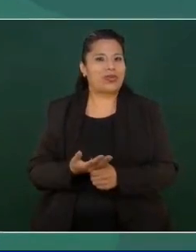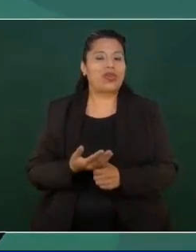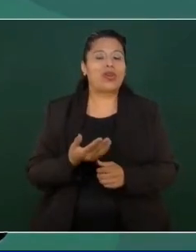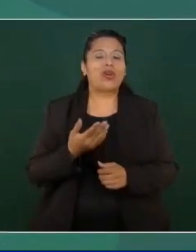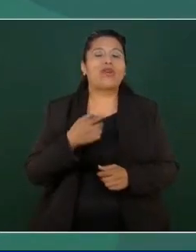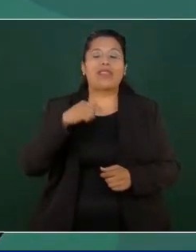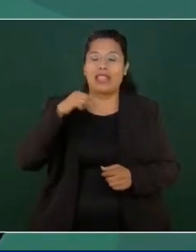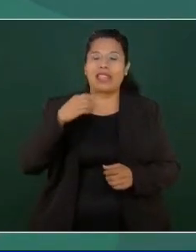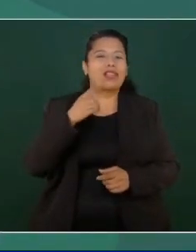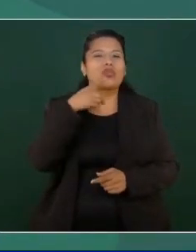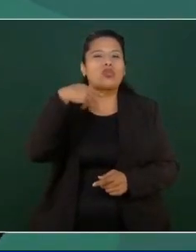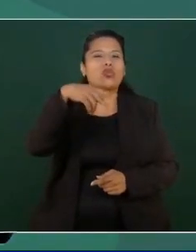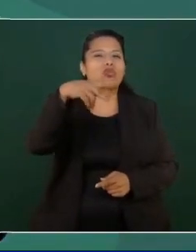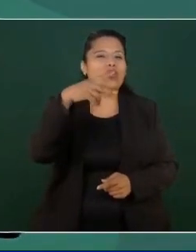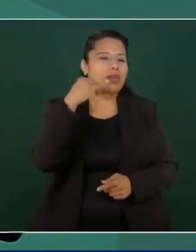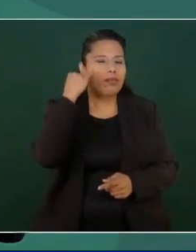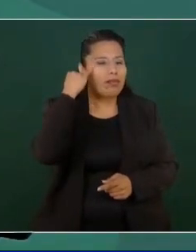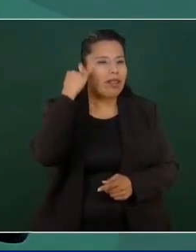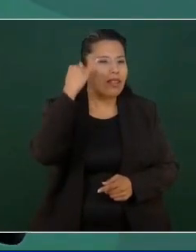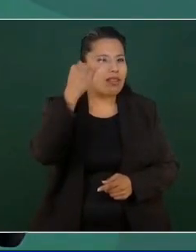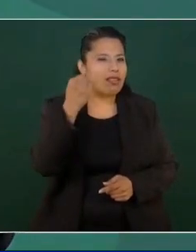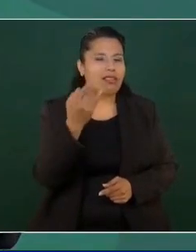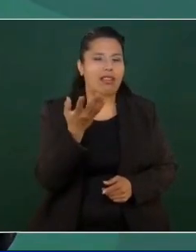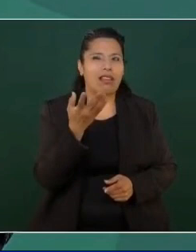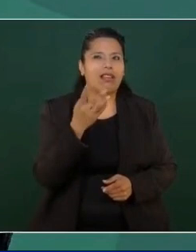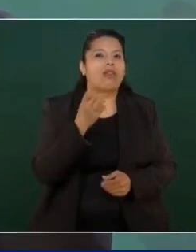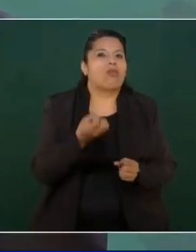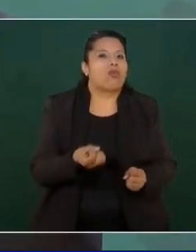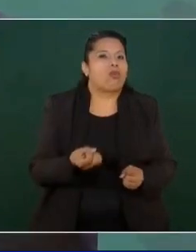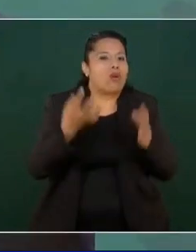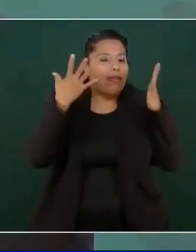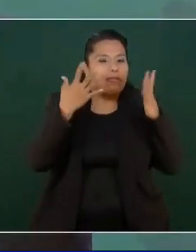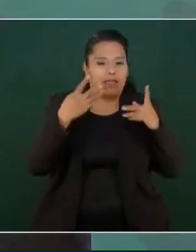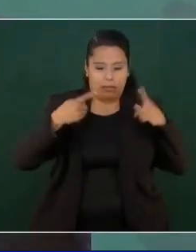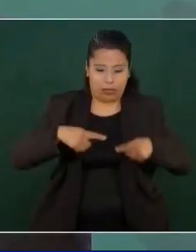cuántos zacatecanos ayudando